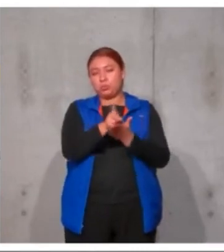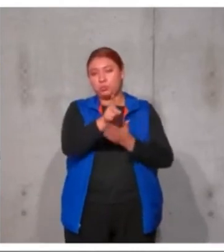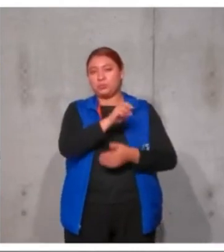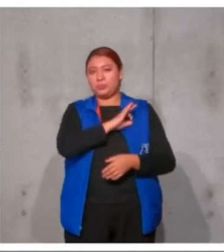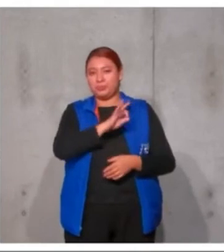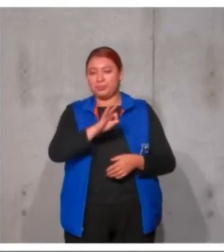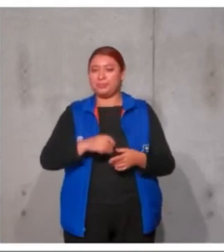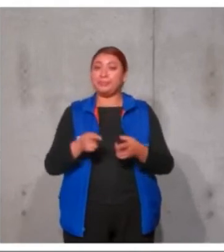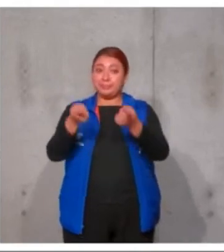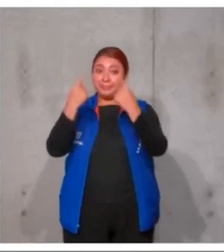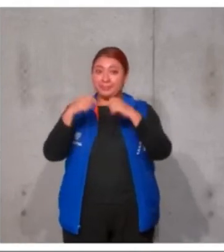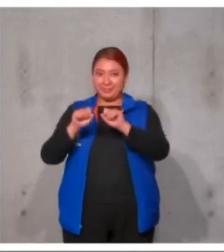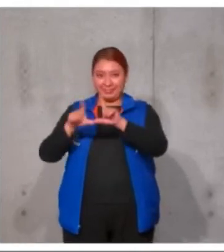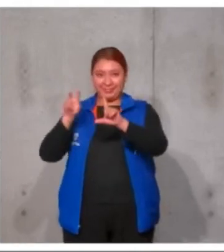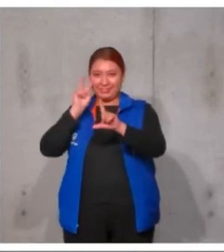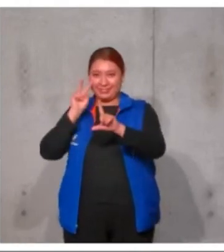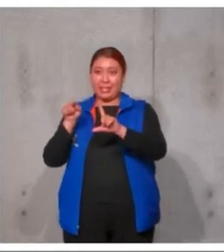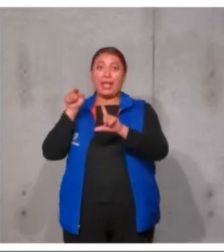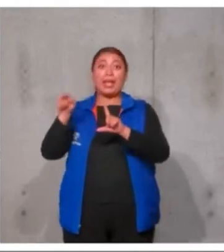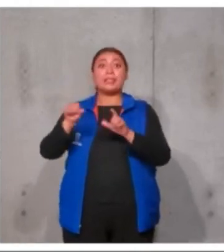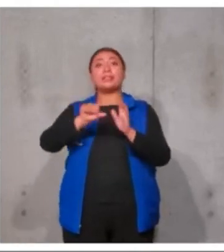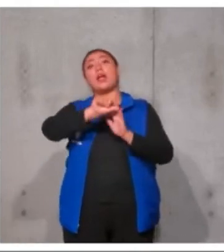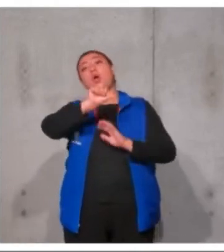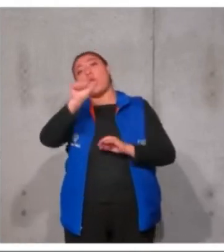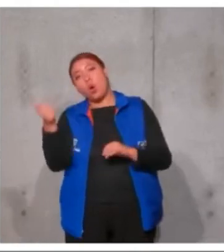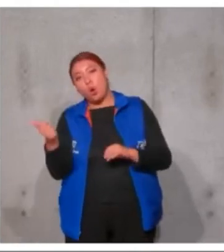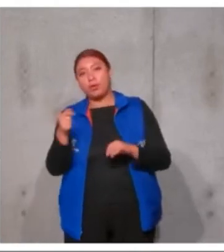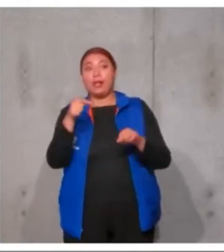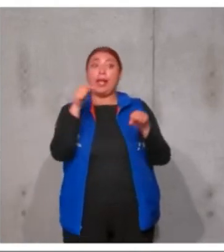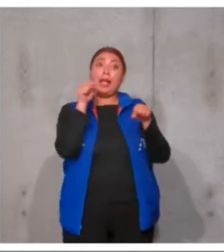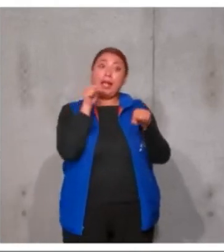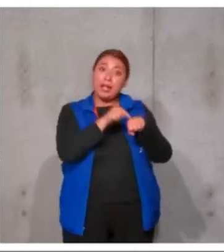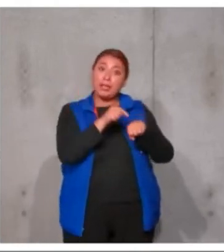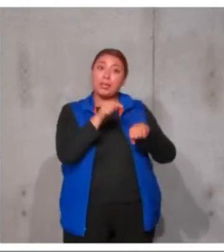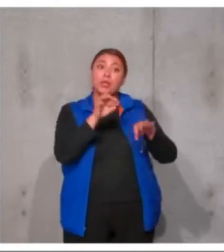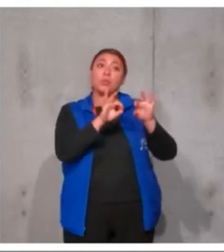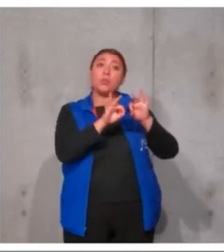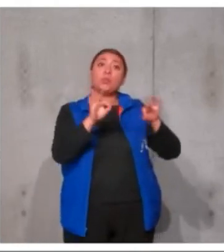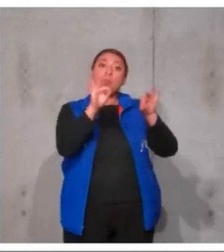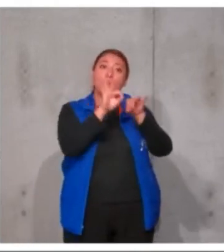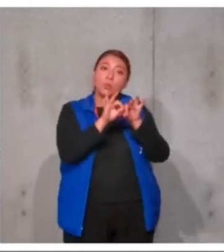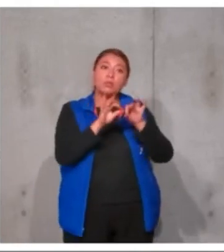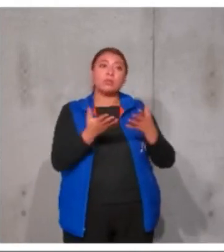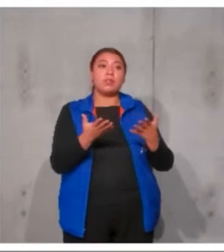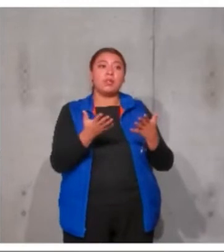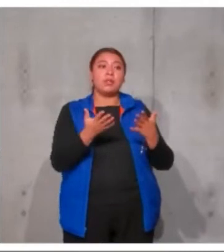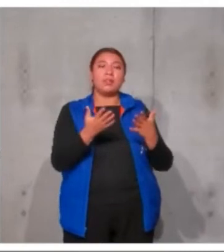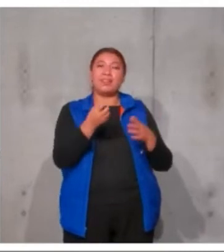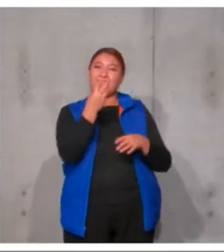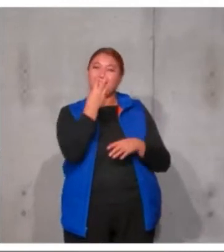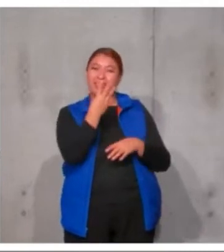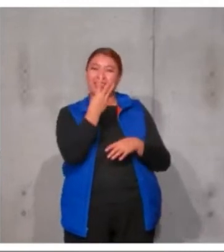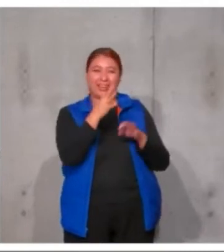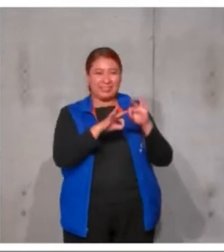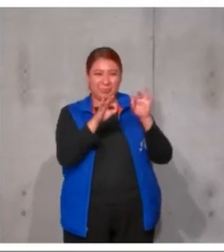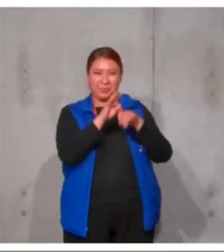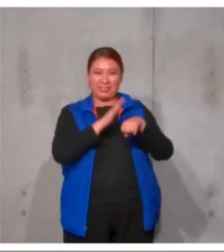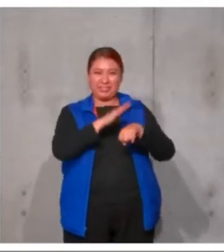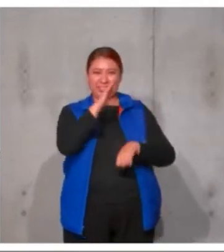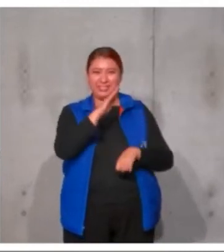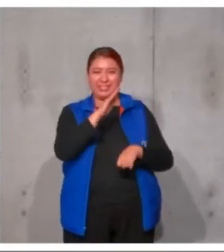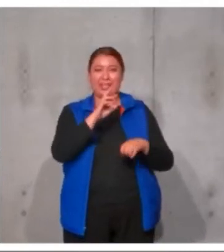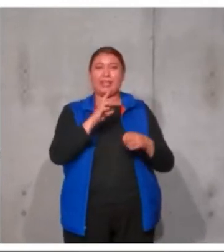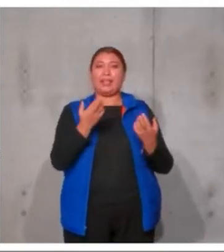favor. Aquí hay otra más. Esta clasifica los impactos en los 3